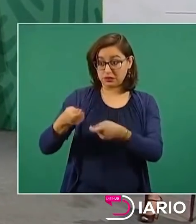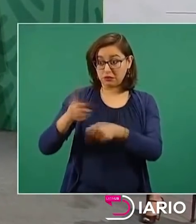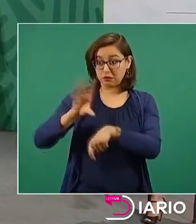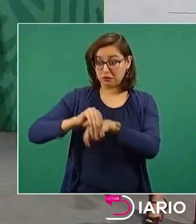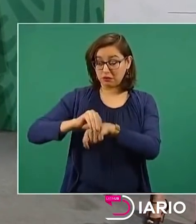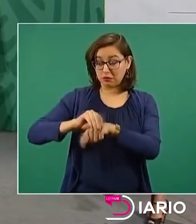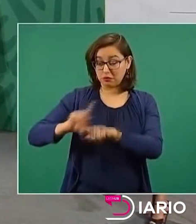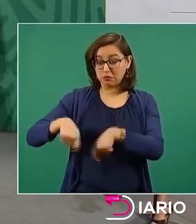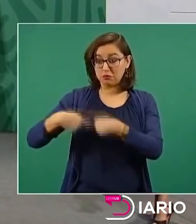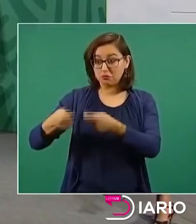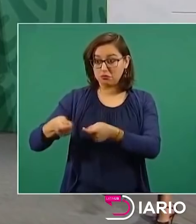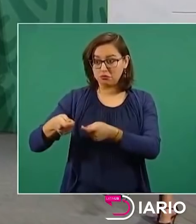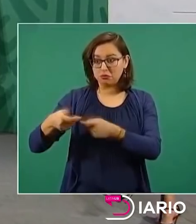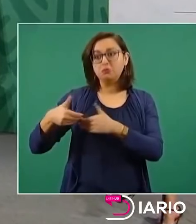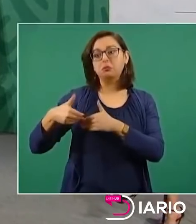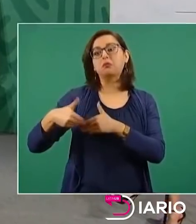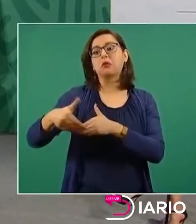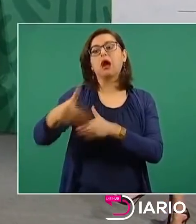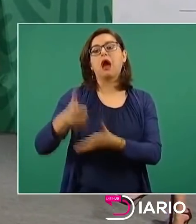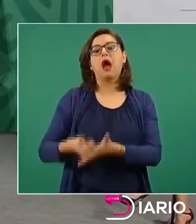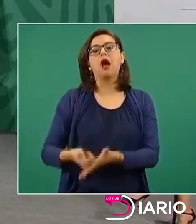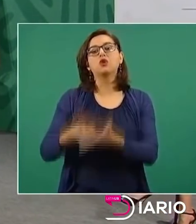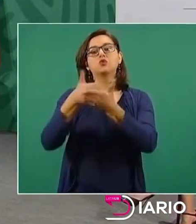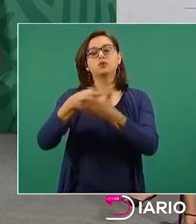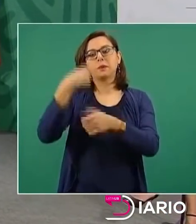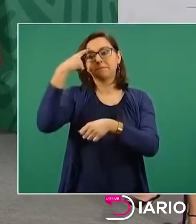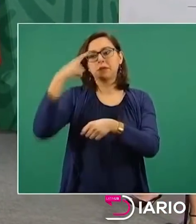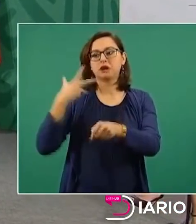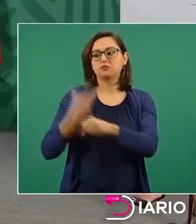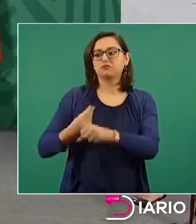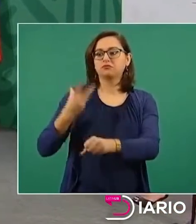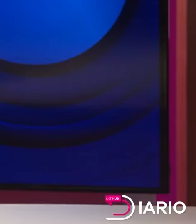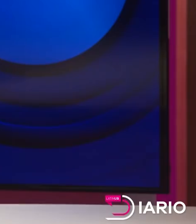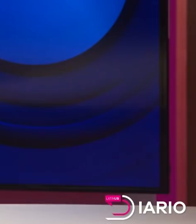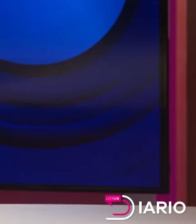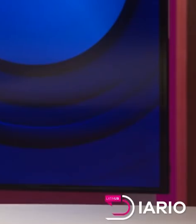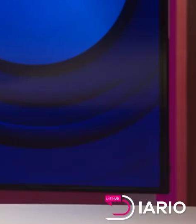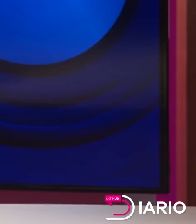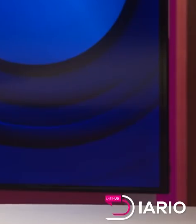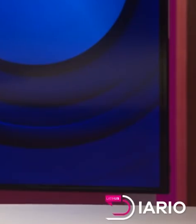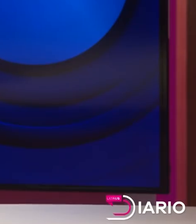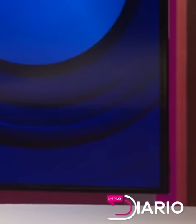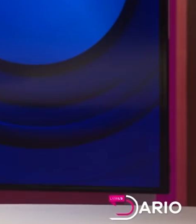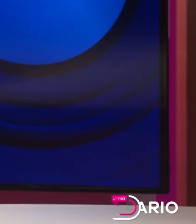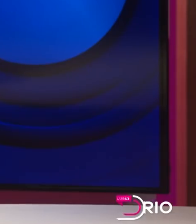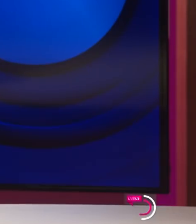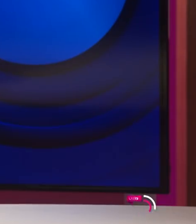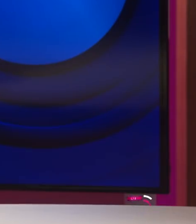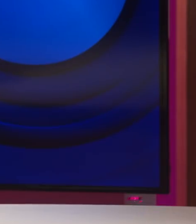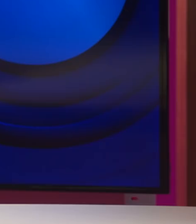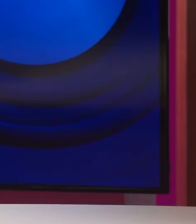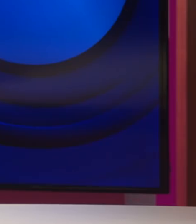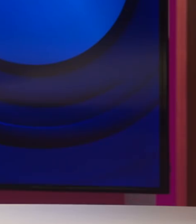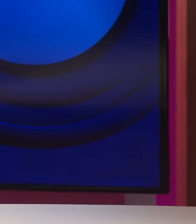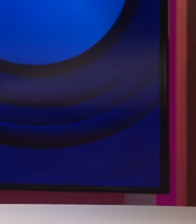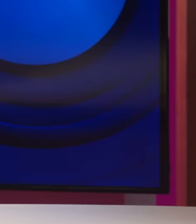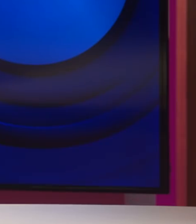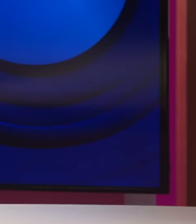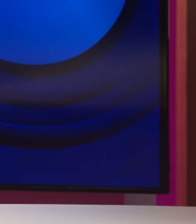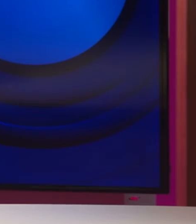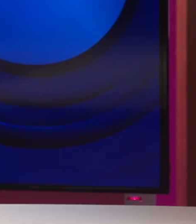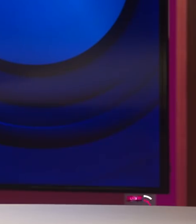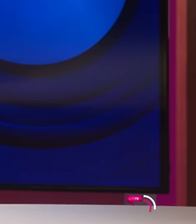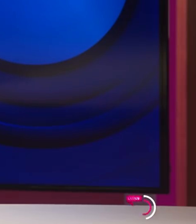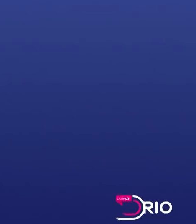en la renovación del poder judicial el director para las américas de human rights watch